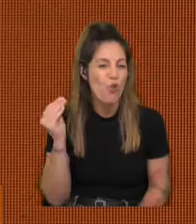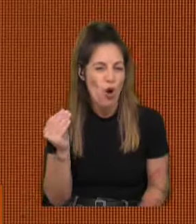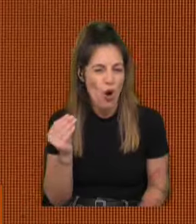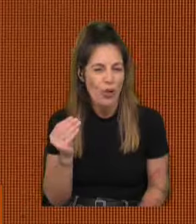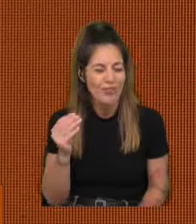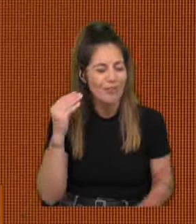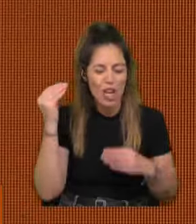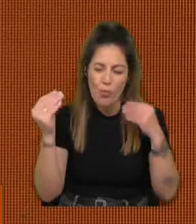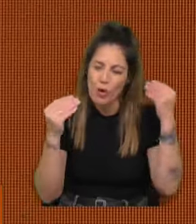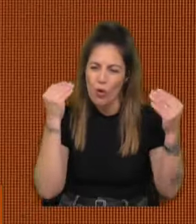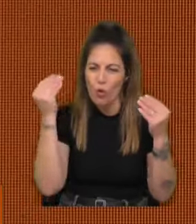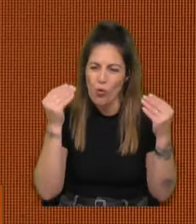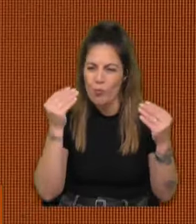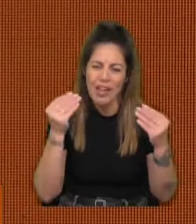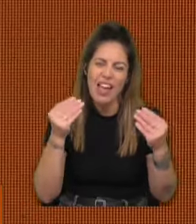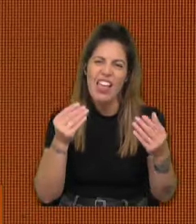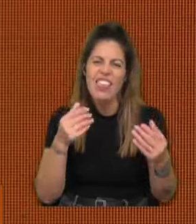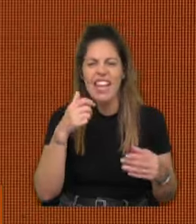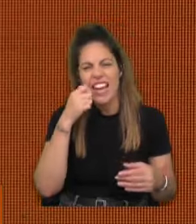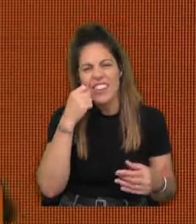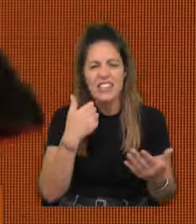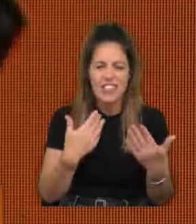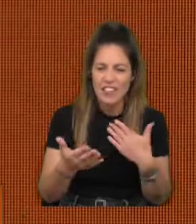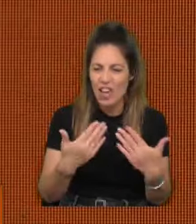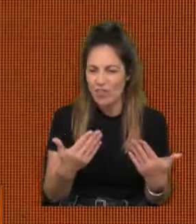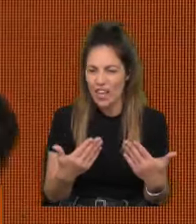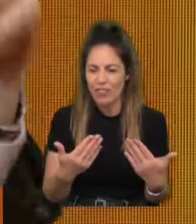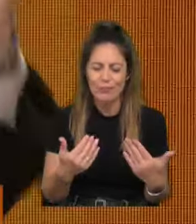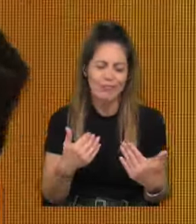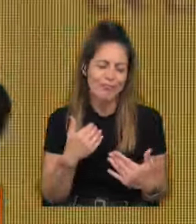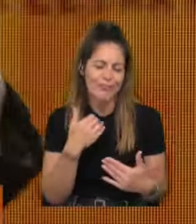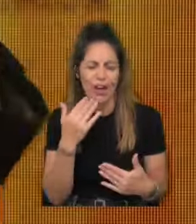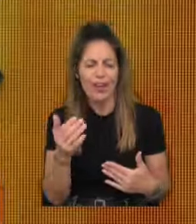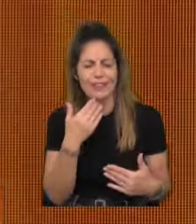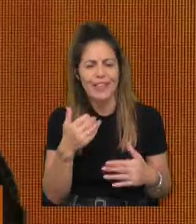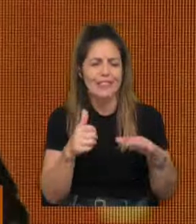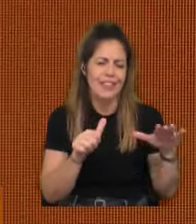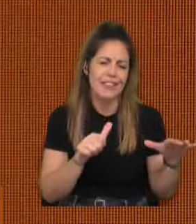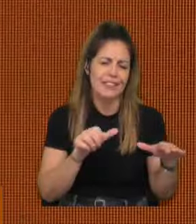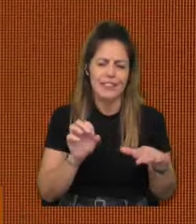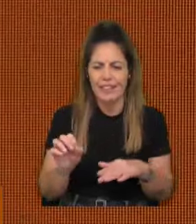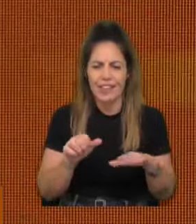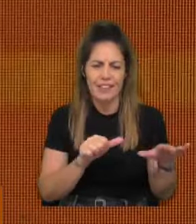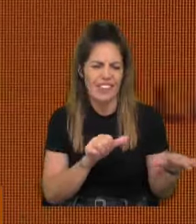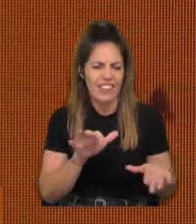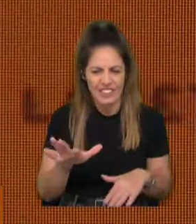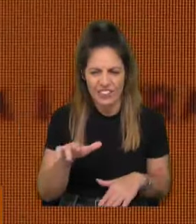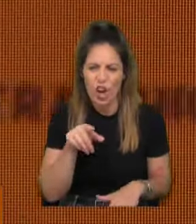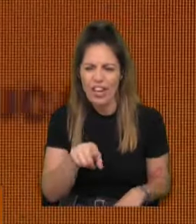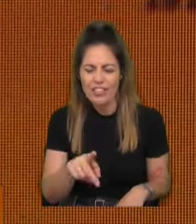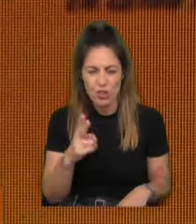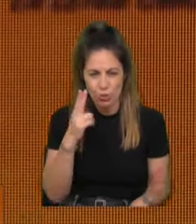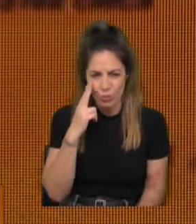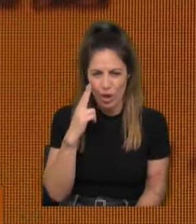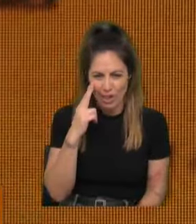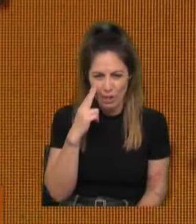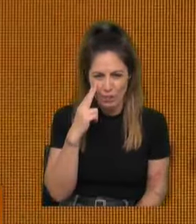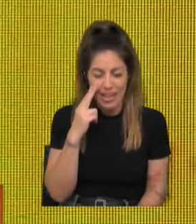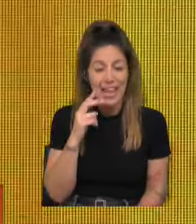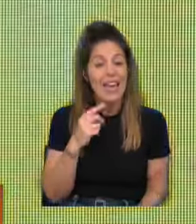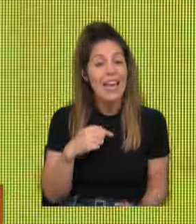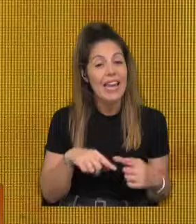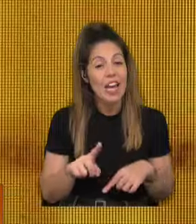preocupe tanto De qué edad se está hablando para yo que sé cuando 60 65 yo ese es un problema en cambio la